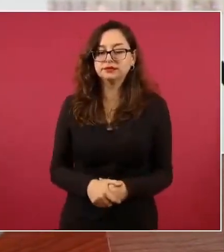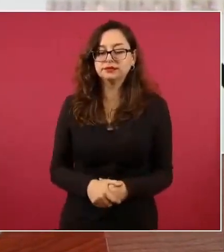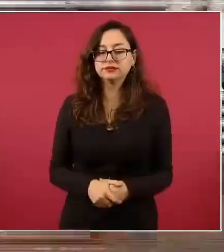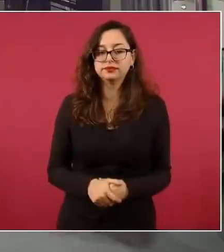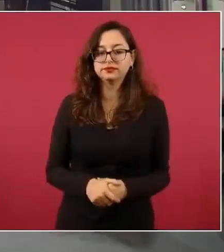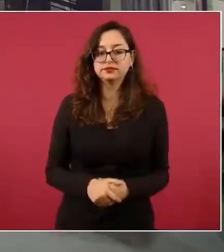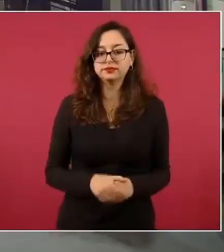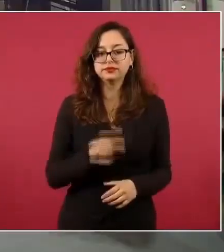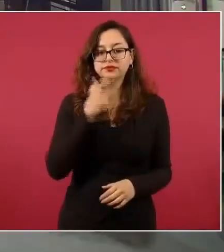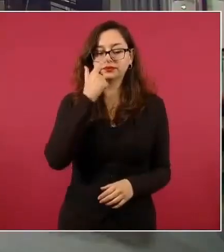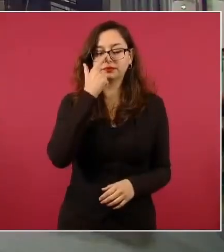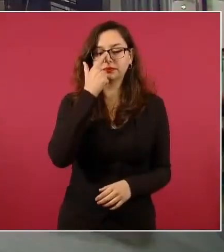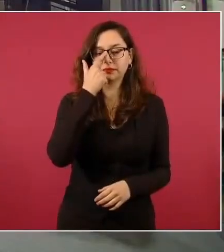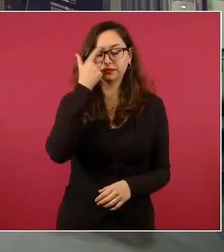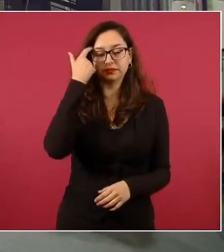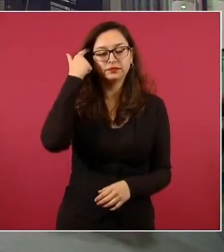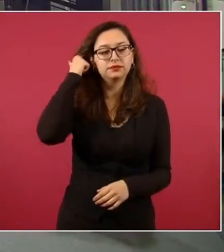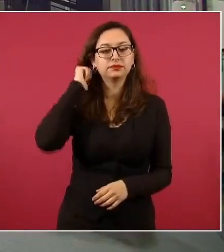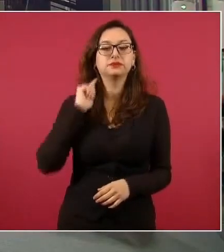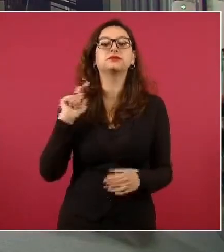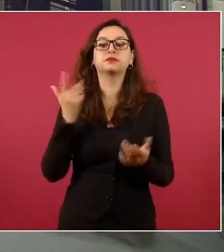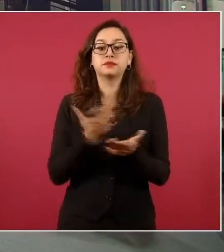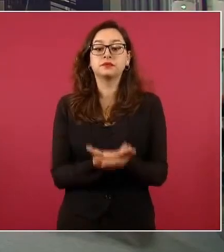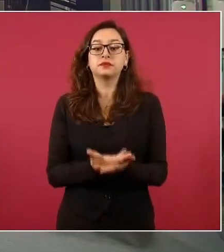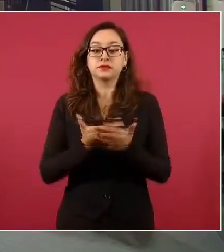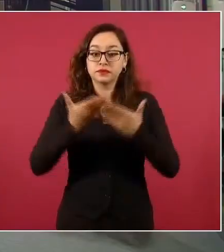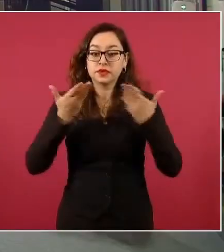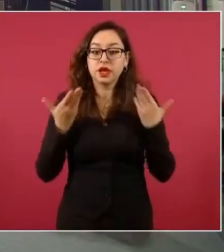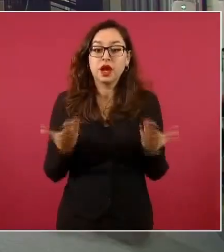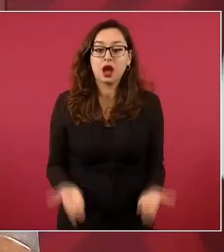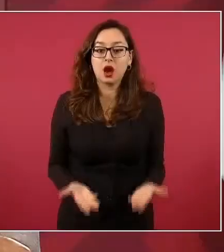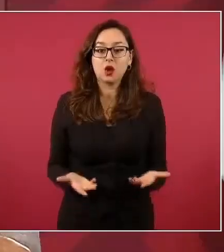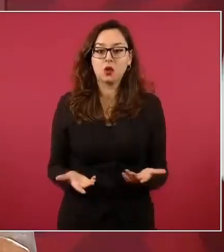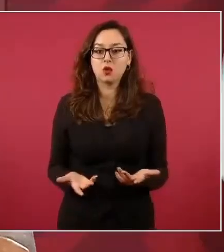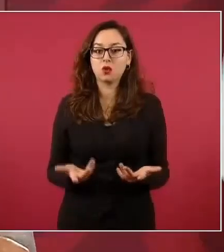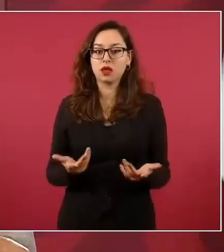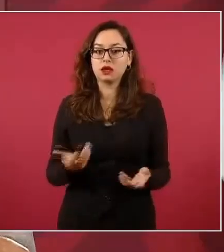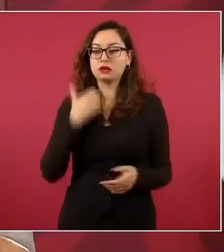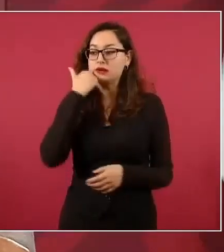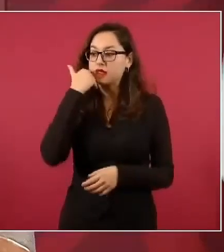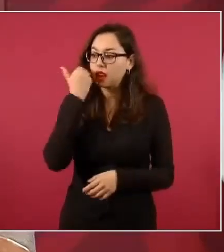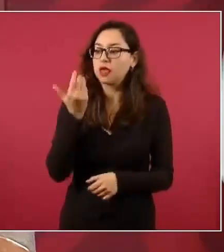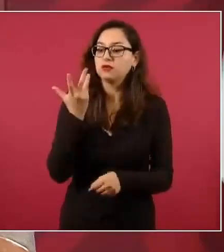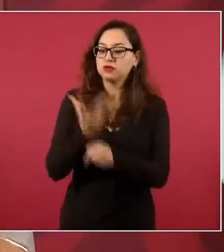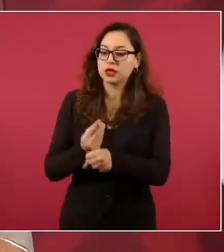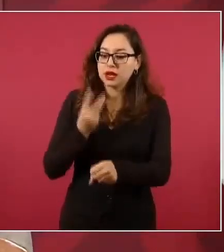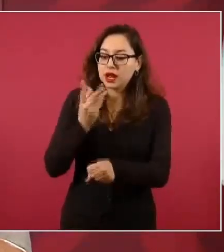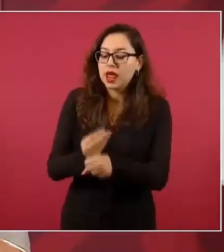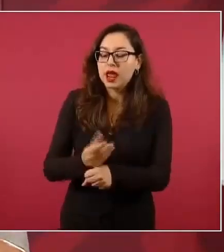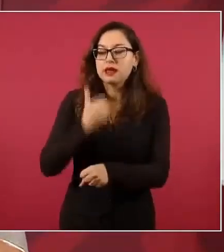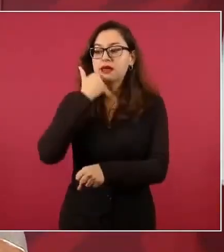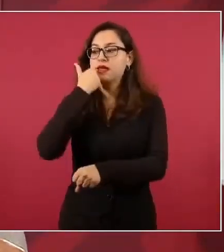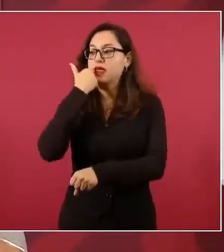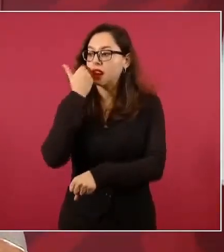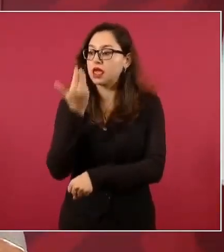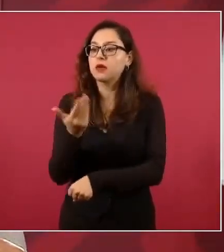para poder llevar a cabo una reforma en materia eléctrica, lo vimos,